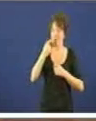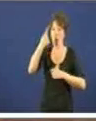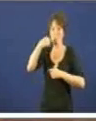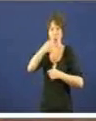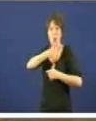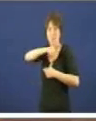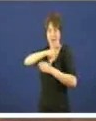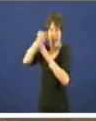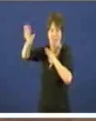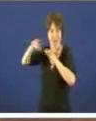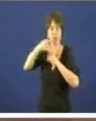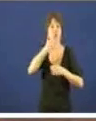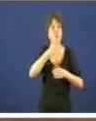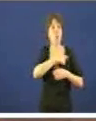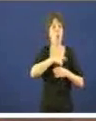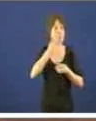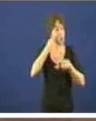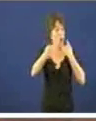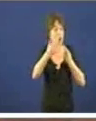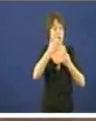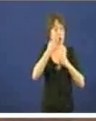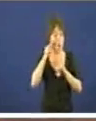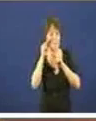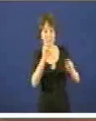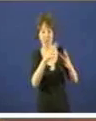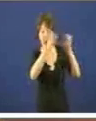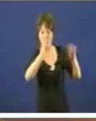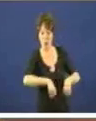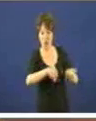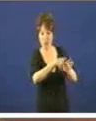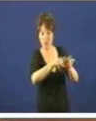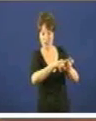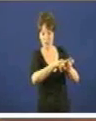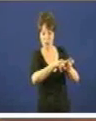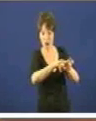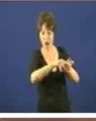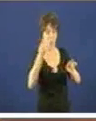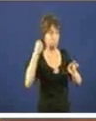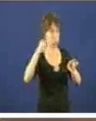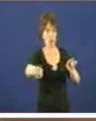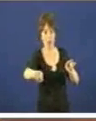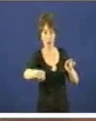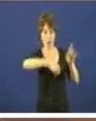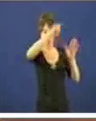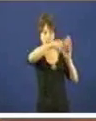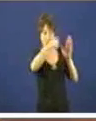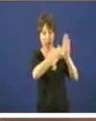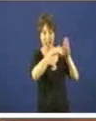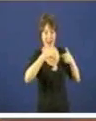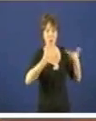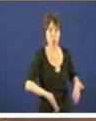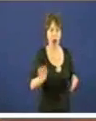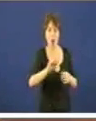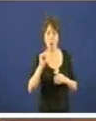Control, cando entenda que os acordos adoptados vulneran a disposicións vixentes ou afectan inxusta ou gravemente a